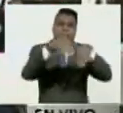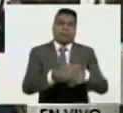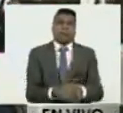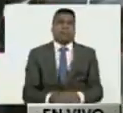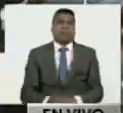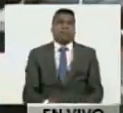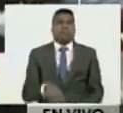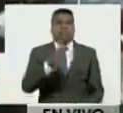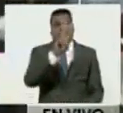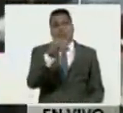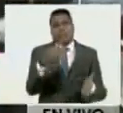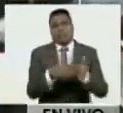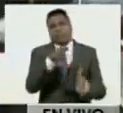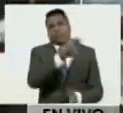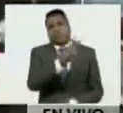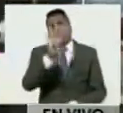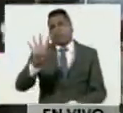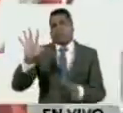2.747 traslados en ambulancia,